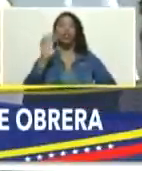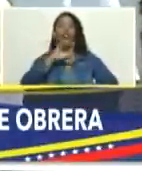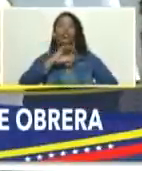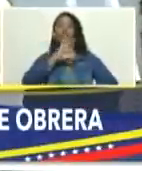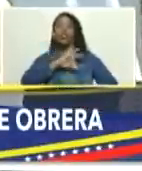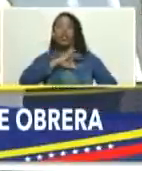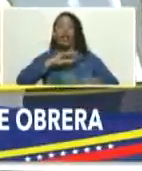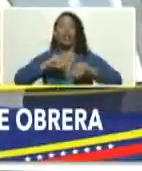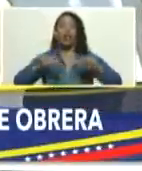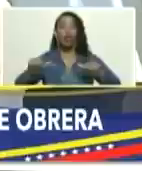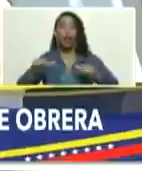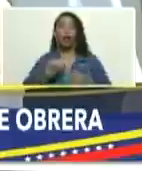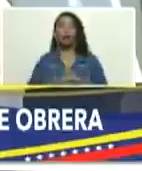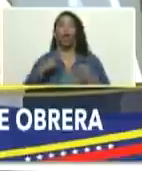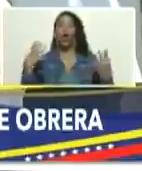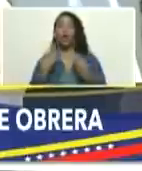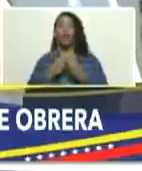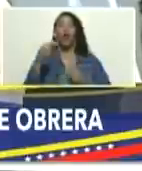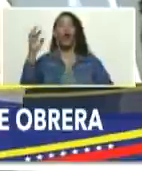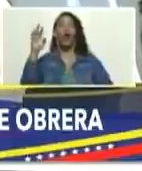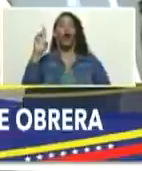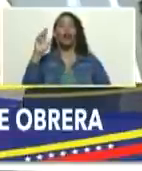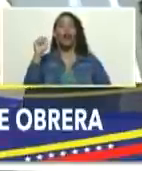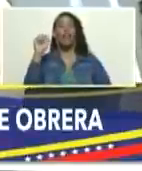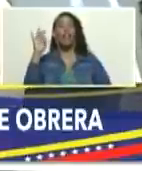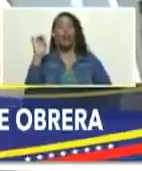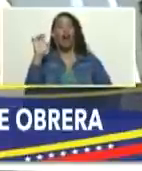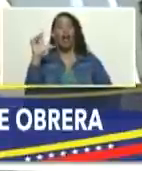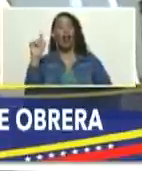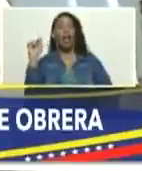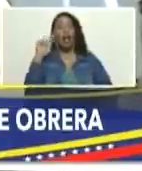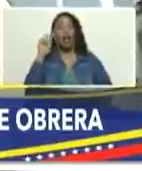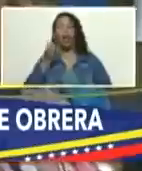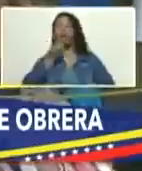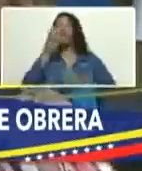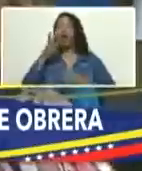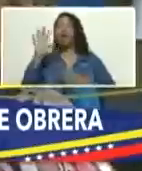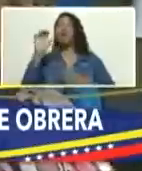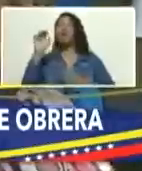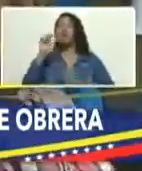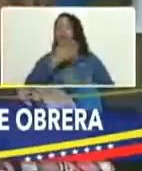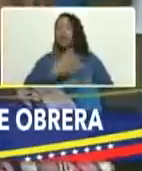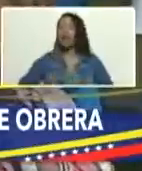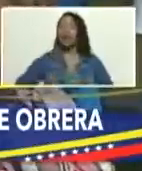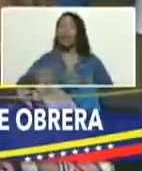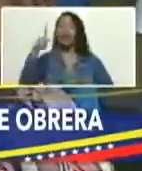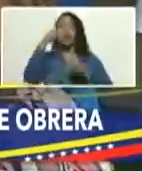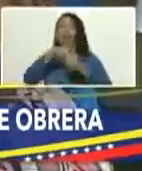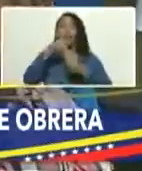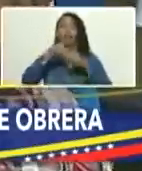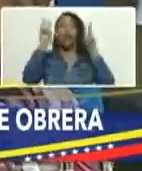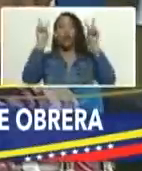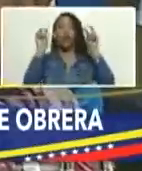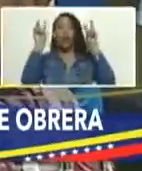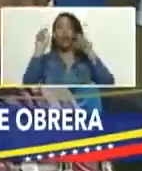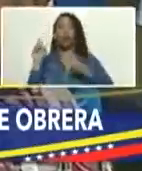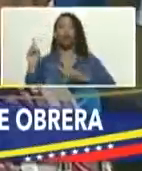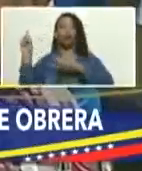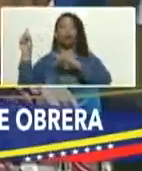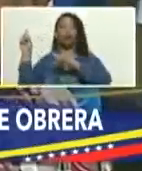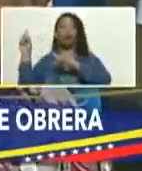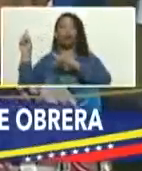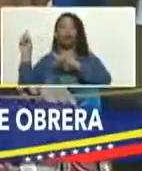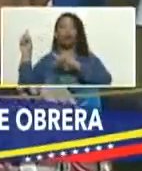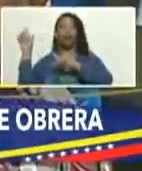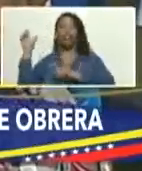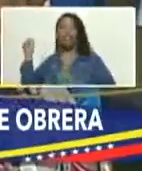Compañero coronel Pedro Rafael Tellechea, nuevo presidente de PDVSA, trajo